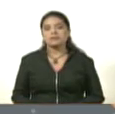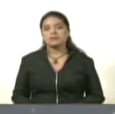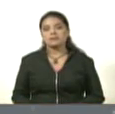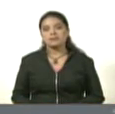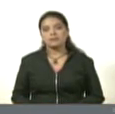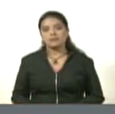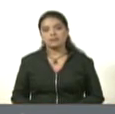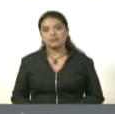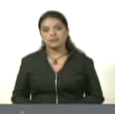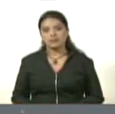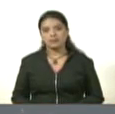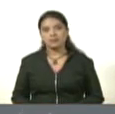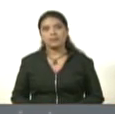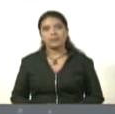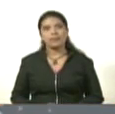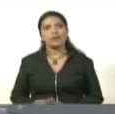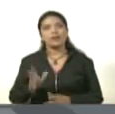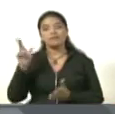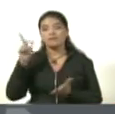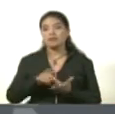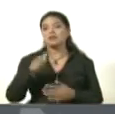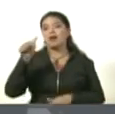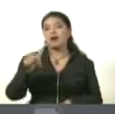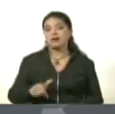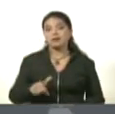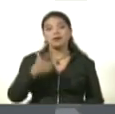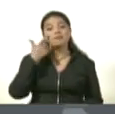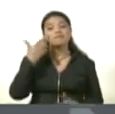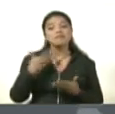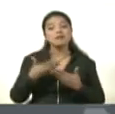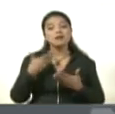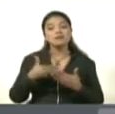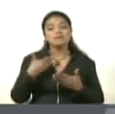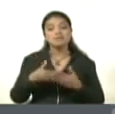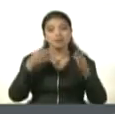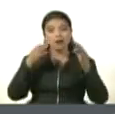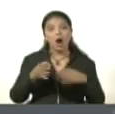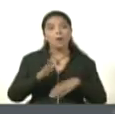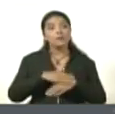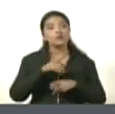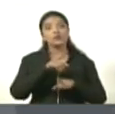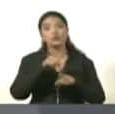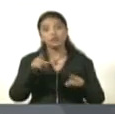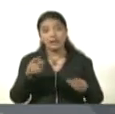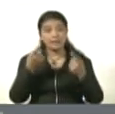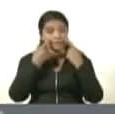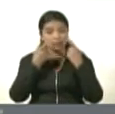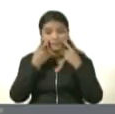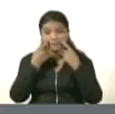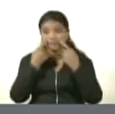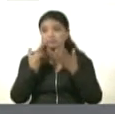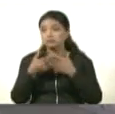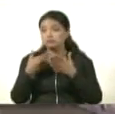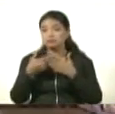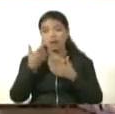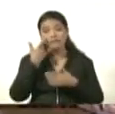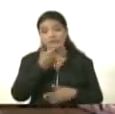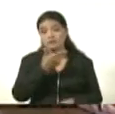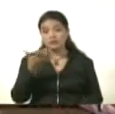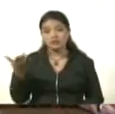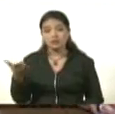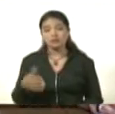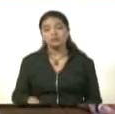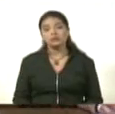por el venir a este alto tribunal a verificar, porque ustedes por sus propios ojos se han dado cuenta